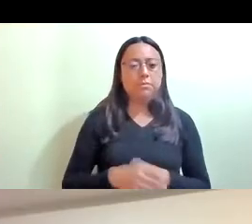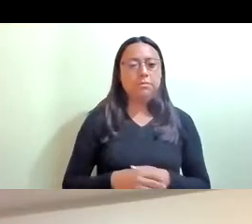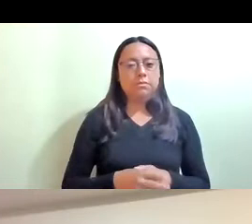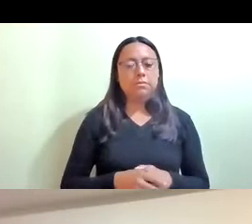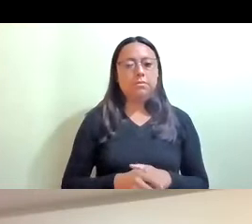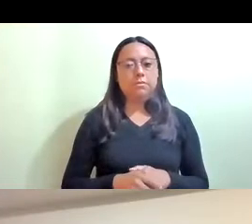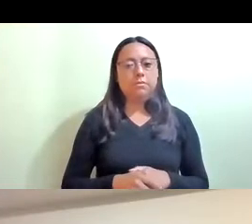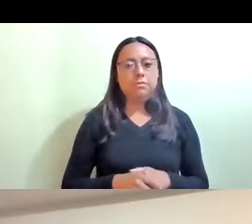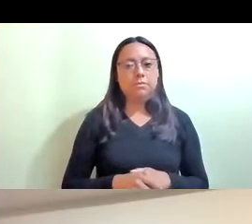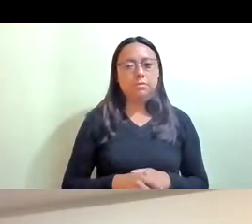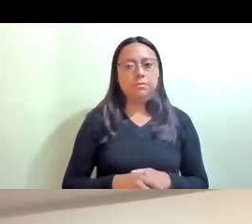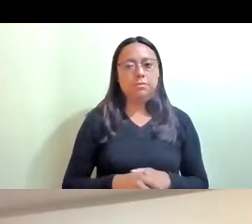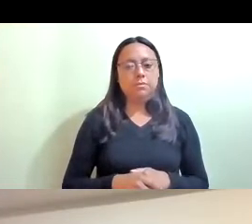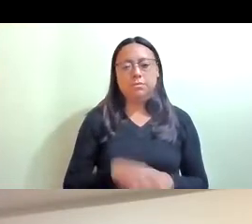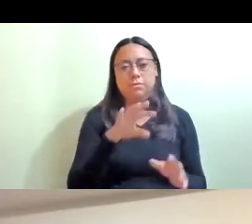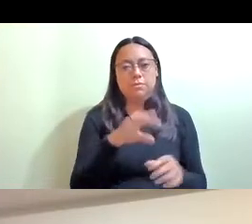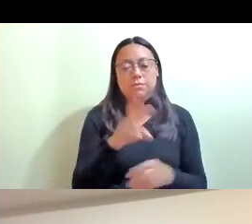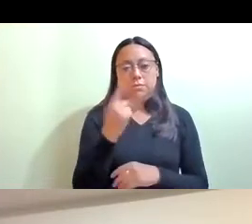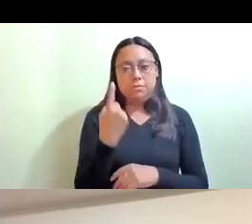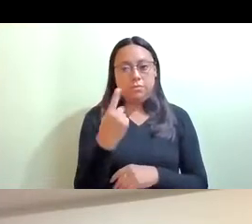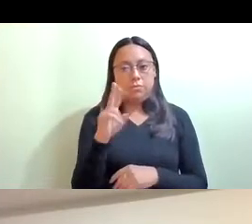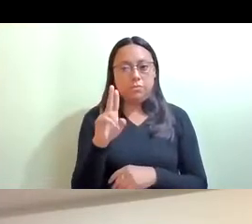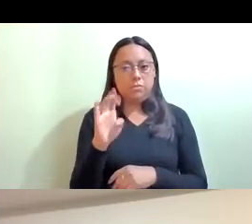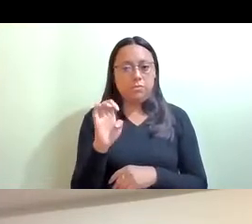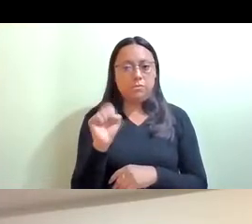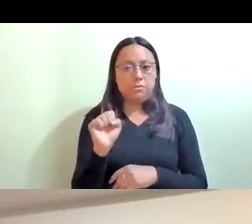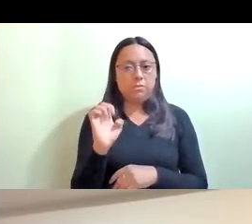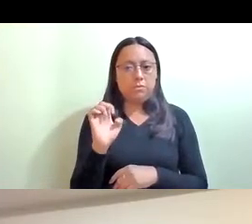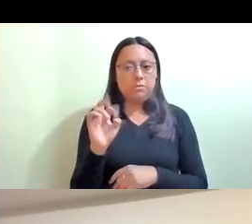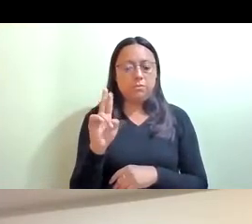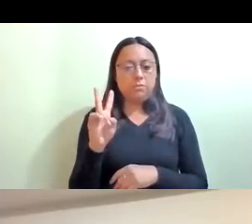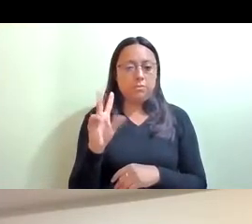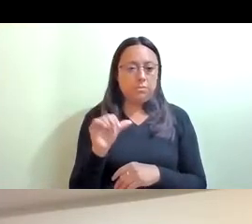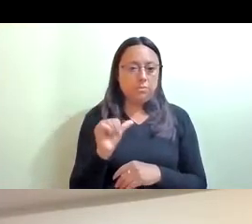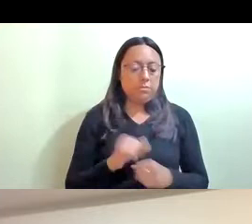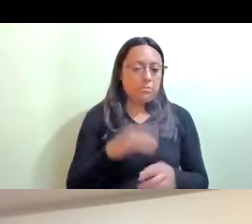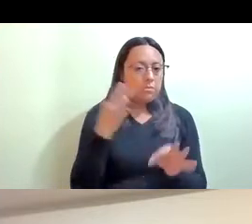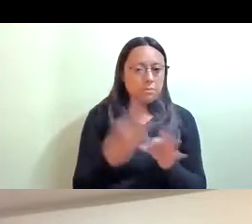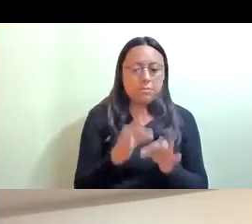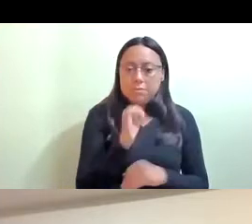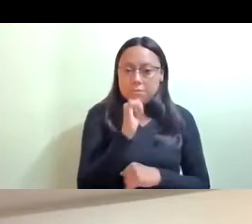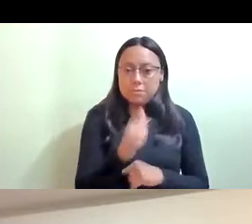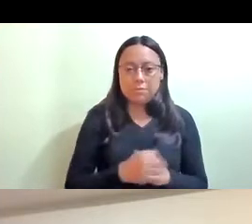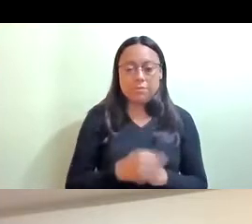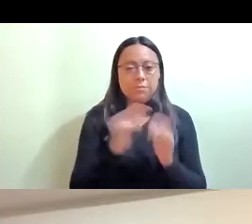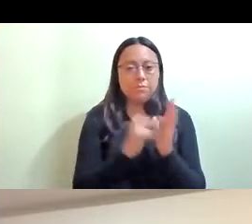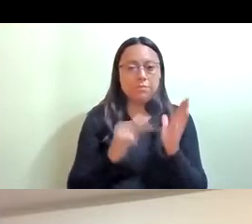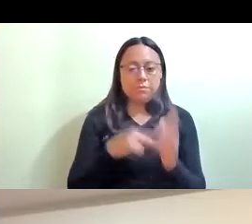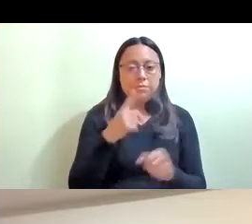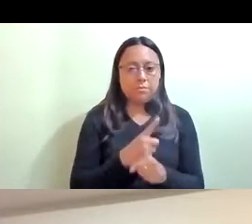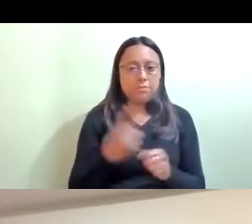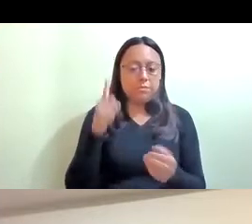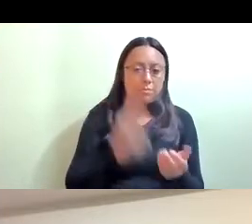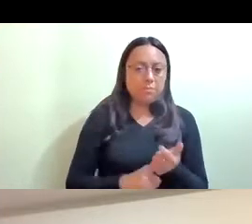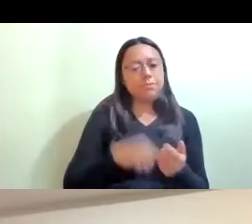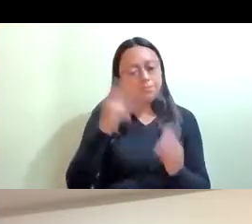en donde no aplica una reserva. Es una cuestión muy sencilla de normatividad interna, y nada más recordarles